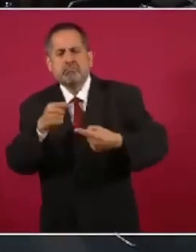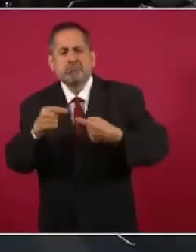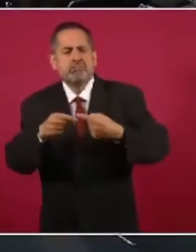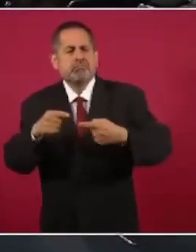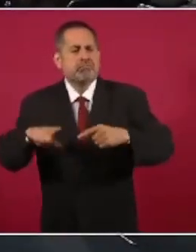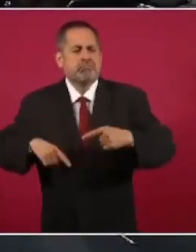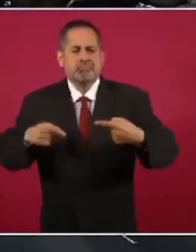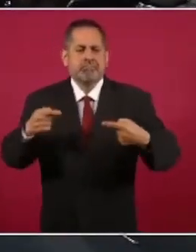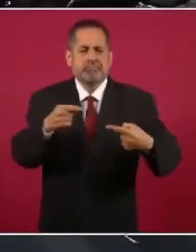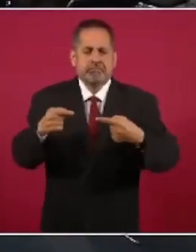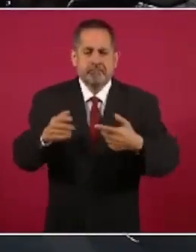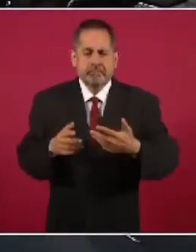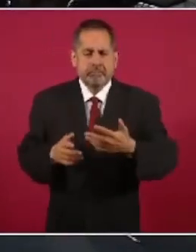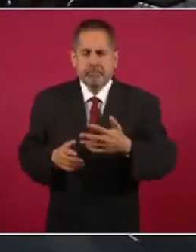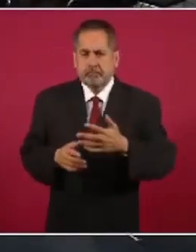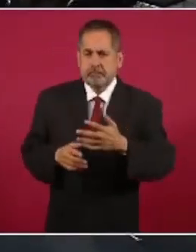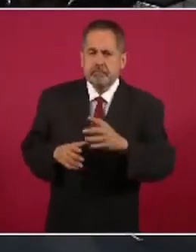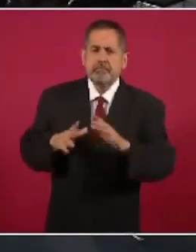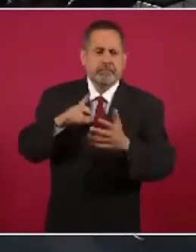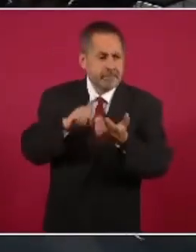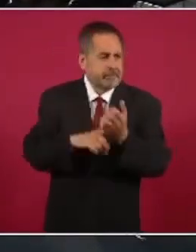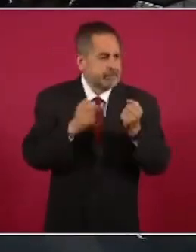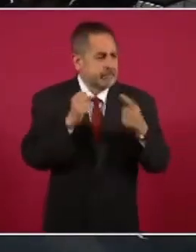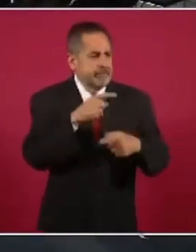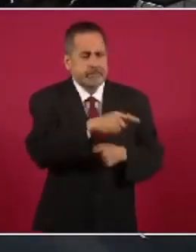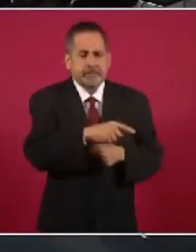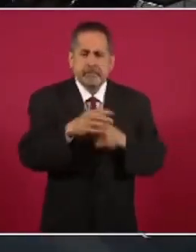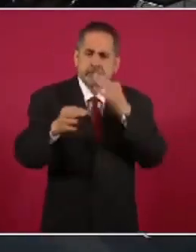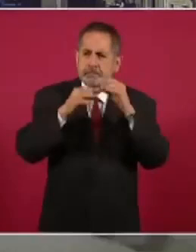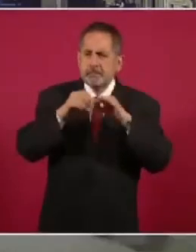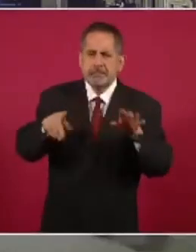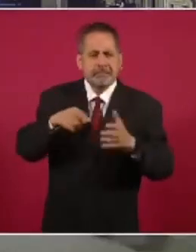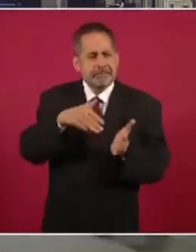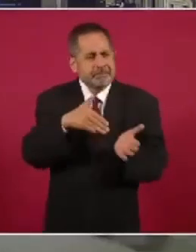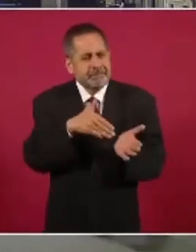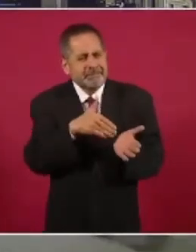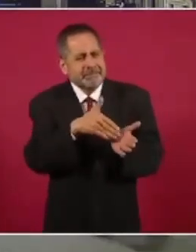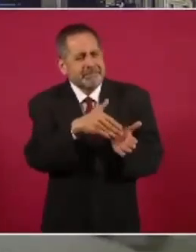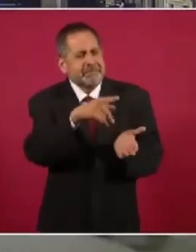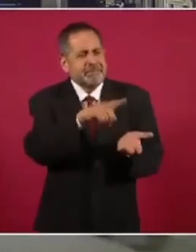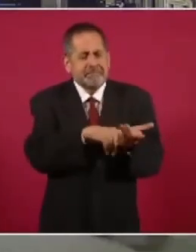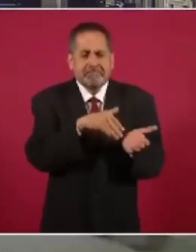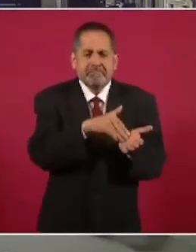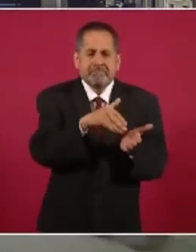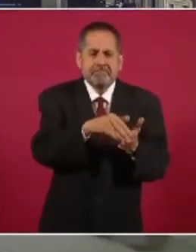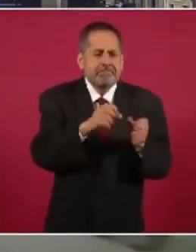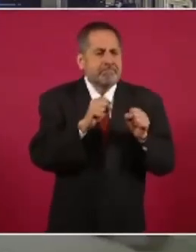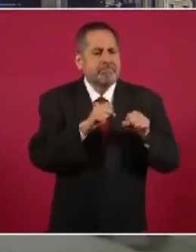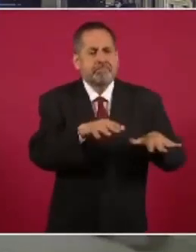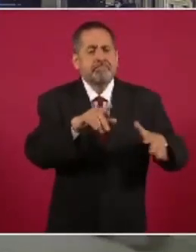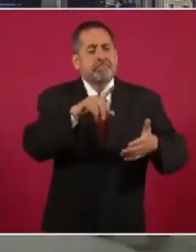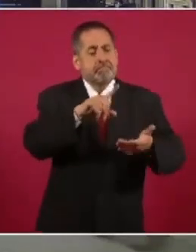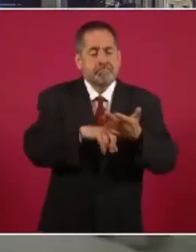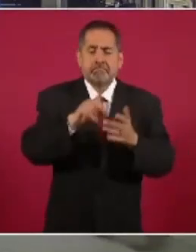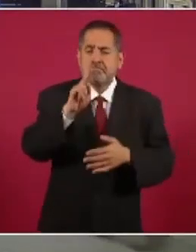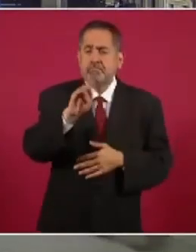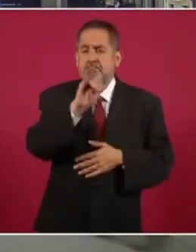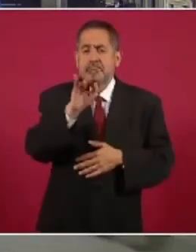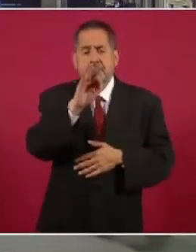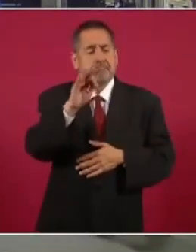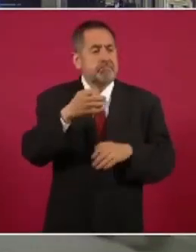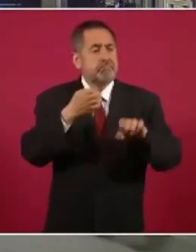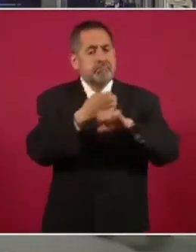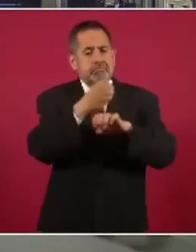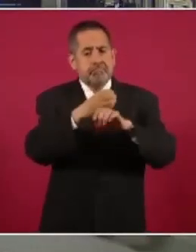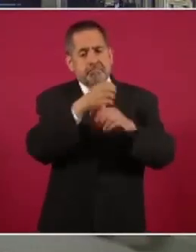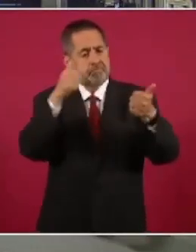solamente son los casos icónicos o que se discuten en los medios, sino millones de asuntos, sí, pero en donde los poderes judiciales de los estados están